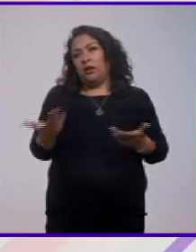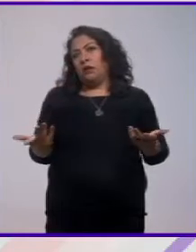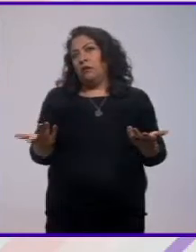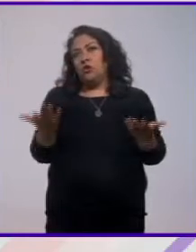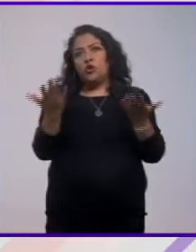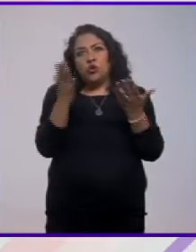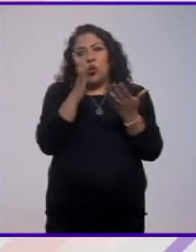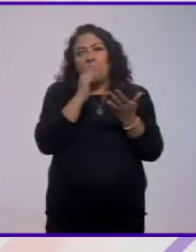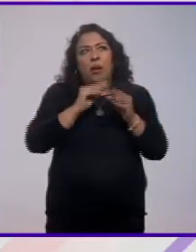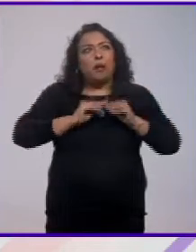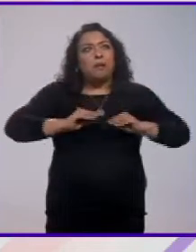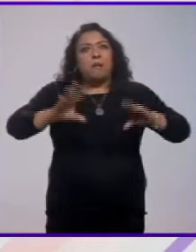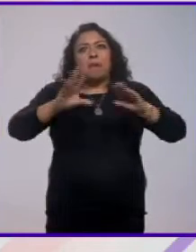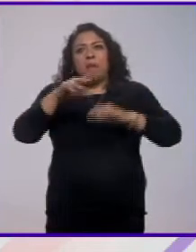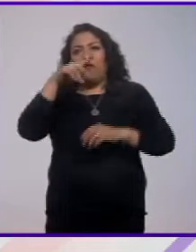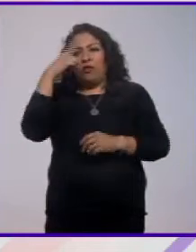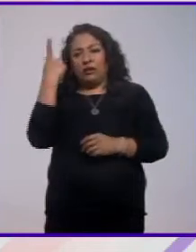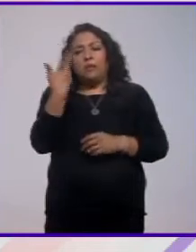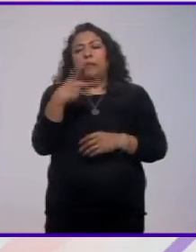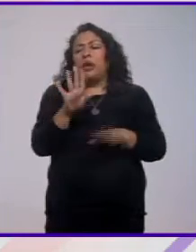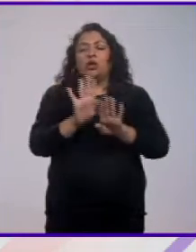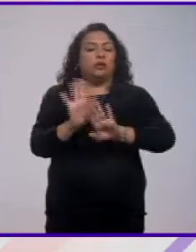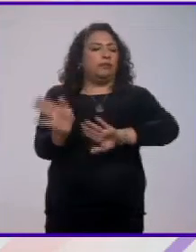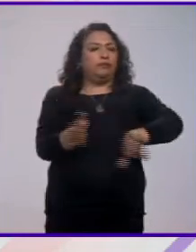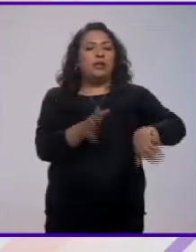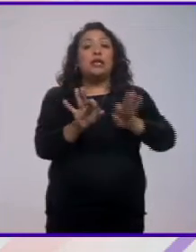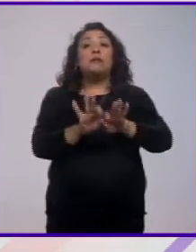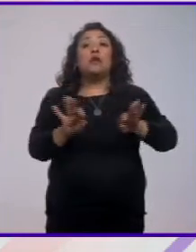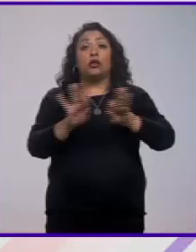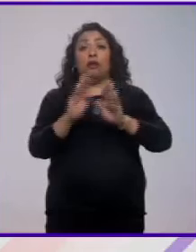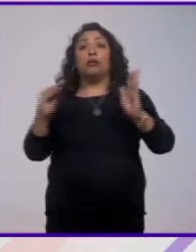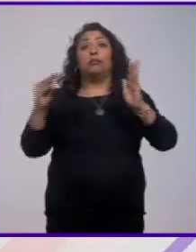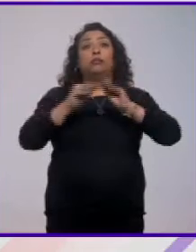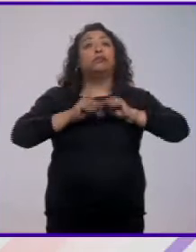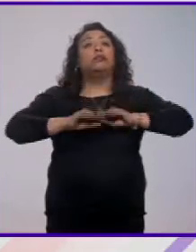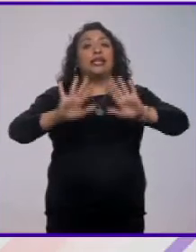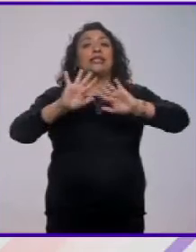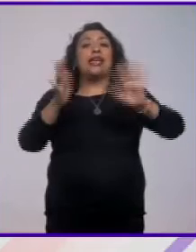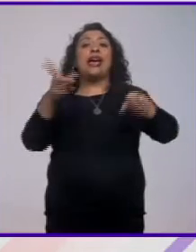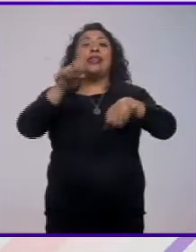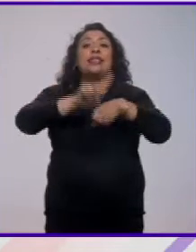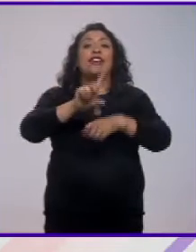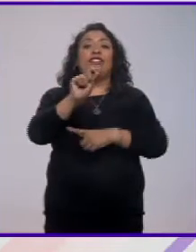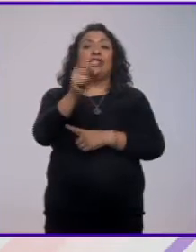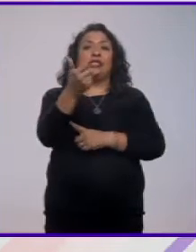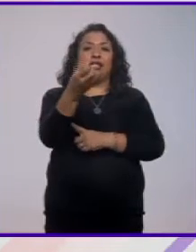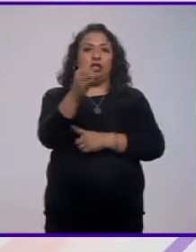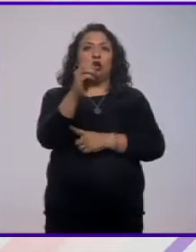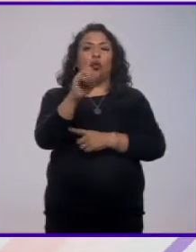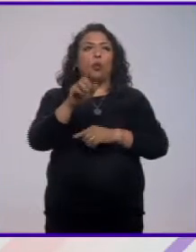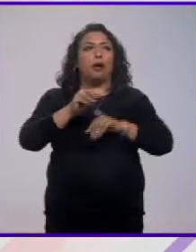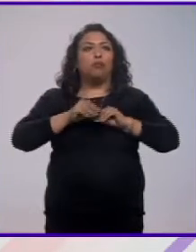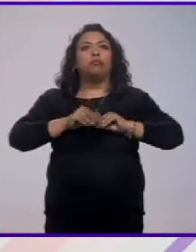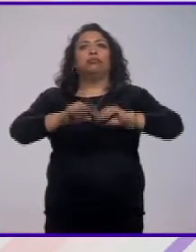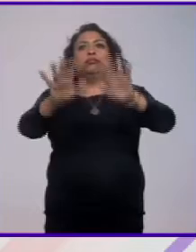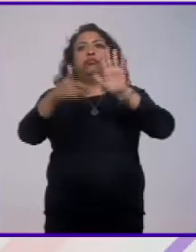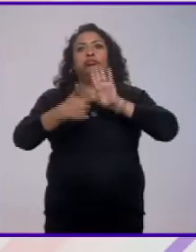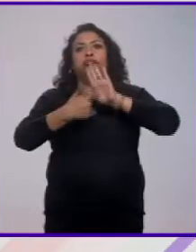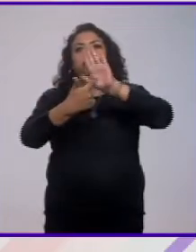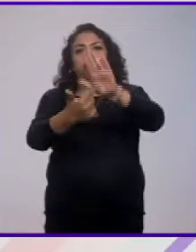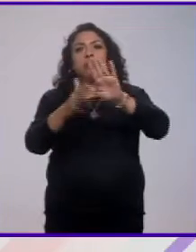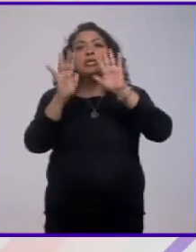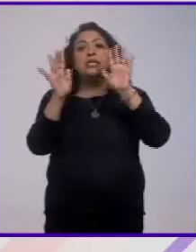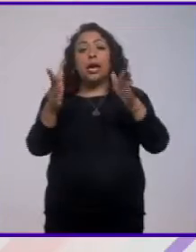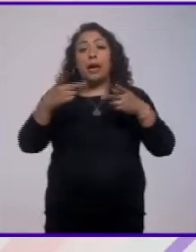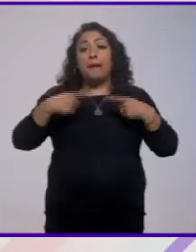hay espacios suficientes, pero bueno, lo importante es que llegamos a cartelera, que el 26 de octubre estamos ya allá afuera, que finalmente